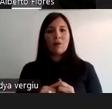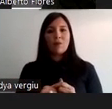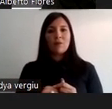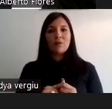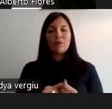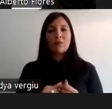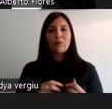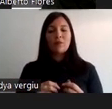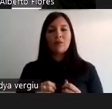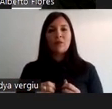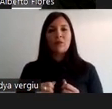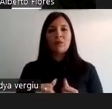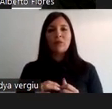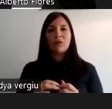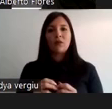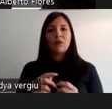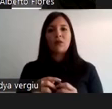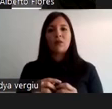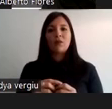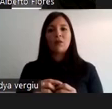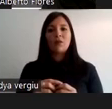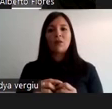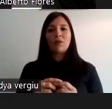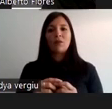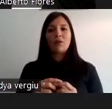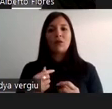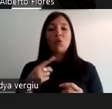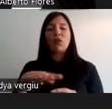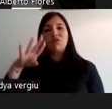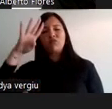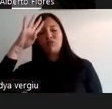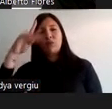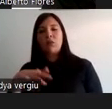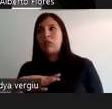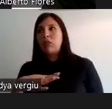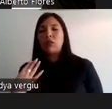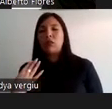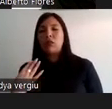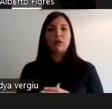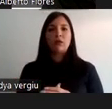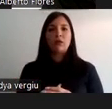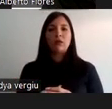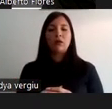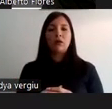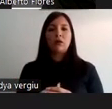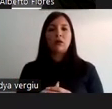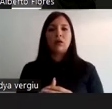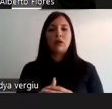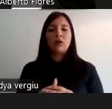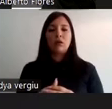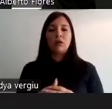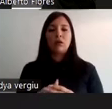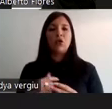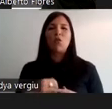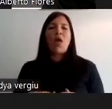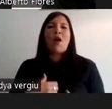me puede pasar cualquier situación con lo que ha pasado con el código me puedo enfermar y me puedo morir de un momento a otro y no pude aprovechar no